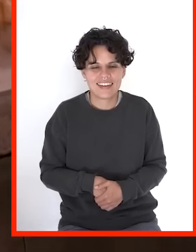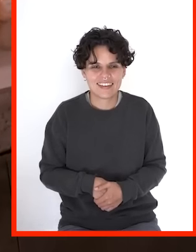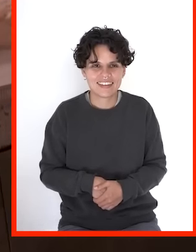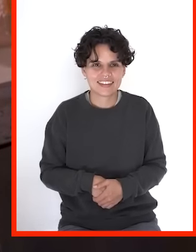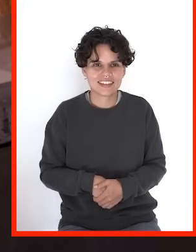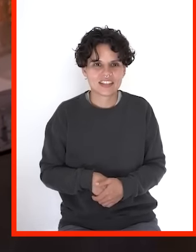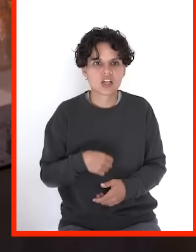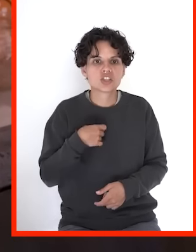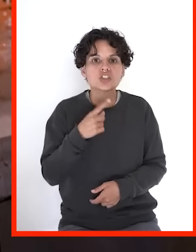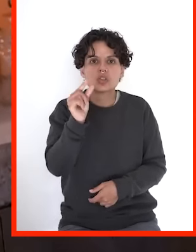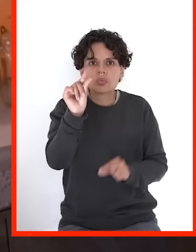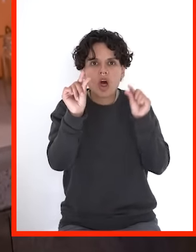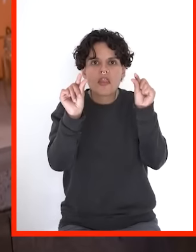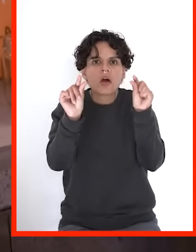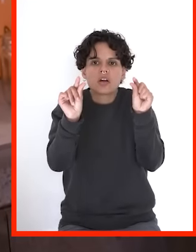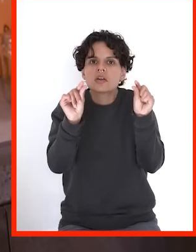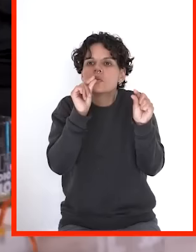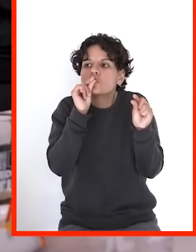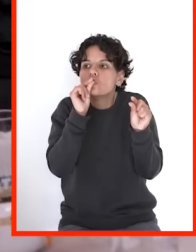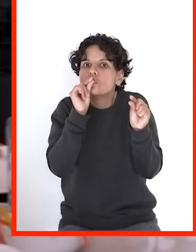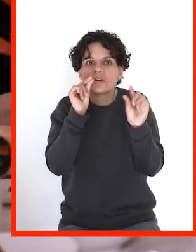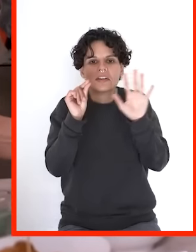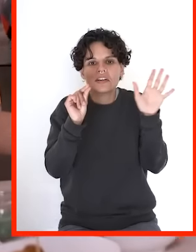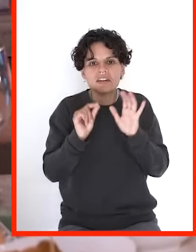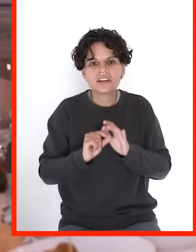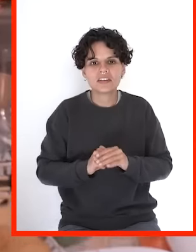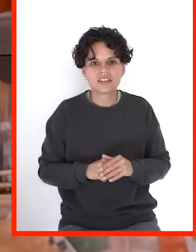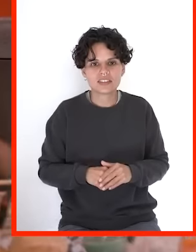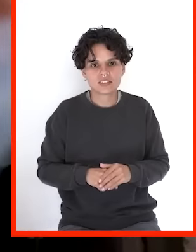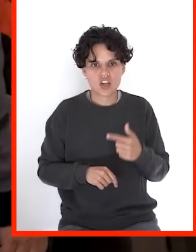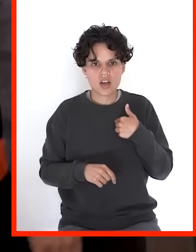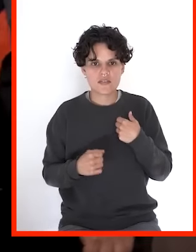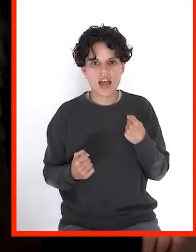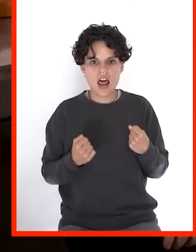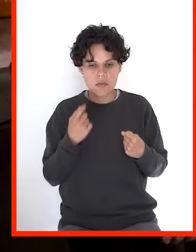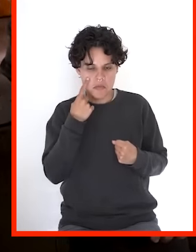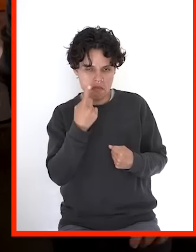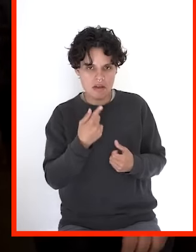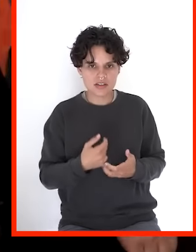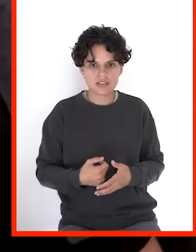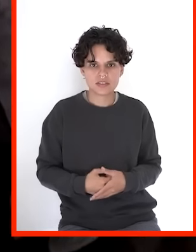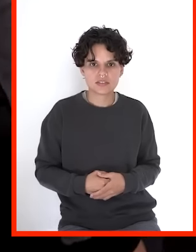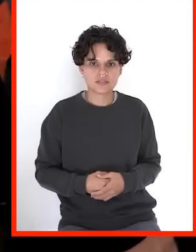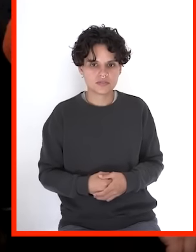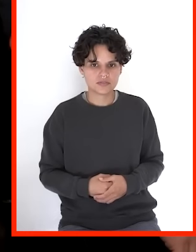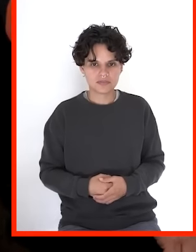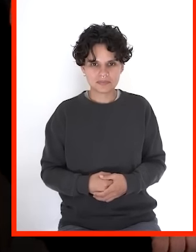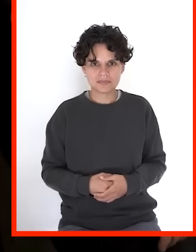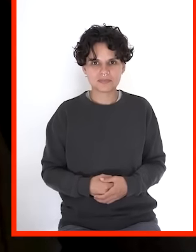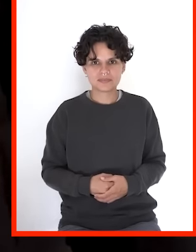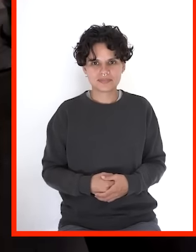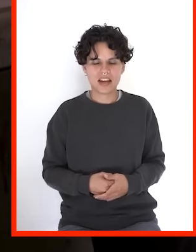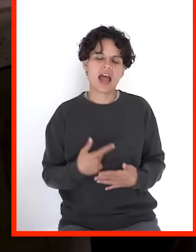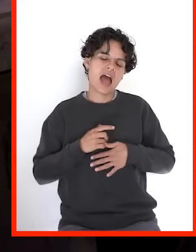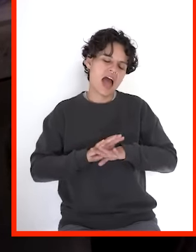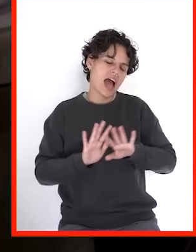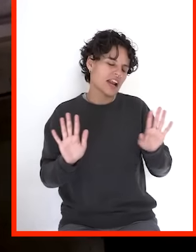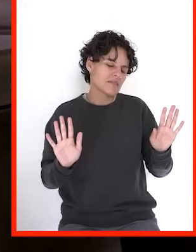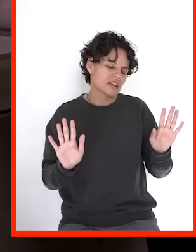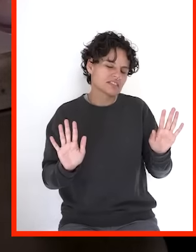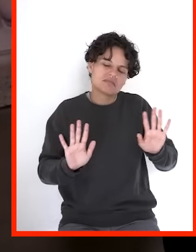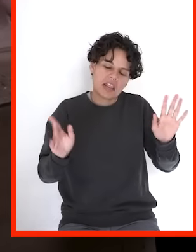Y yo con dos dedos, lo único que hago es. Yo soy más bailarín, le pongo su dance, con ahí. Tan. Mira. Tan. Humilde, tranquilo.